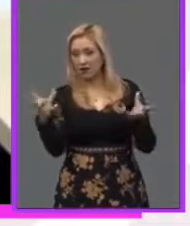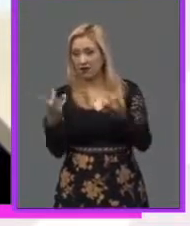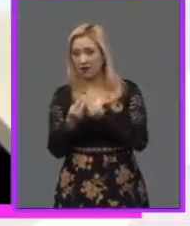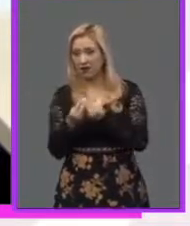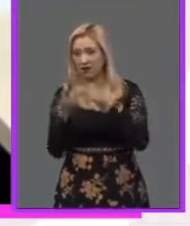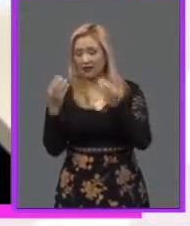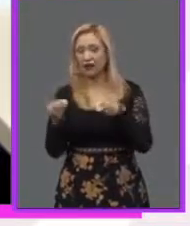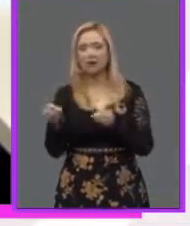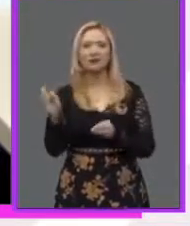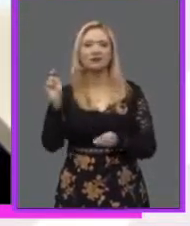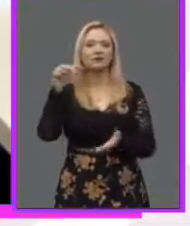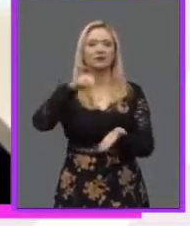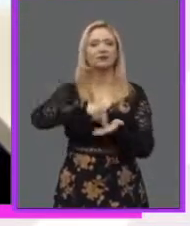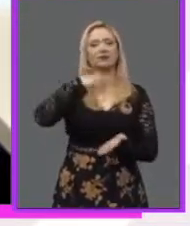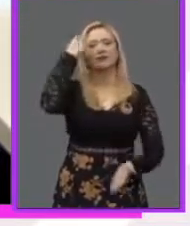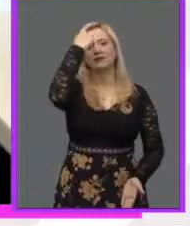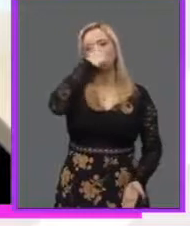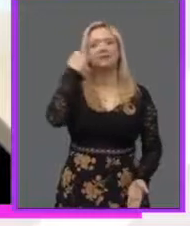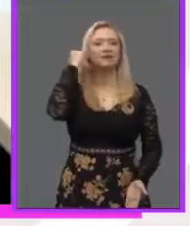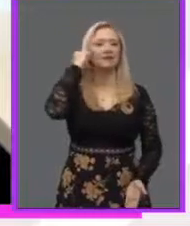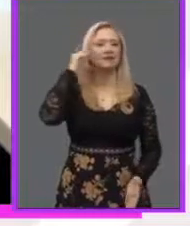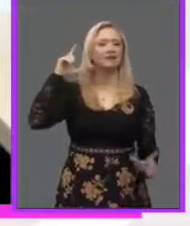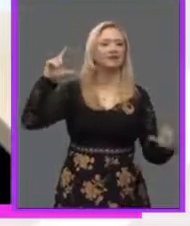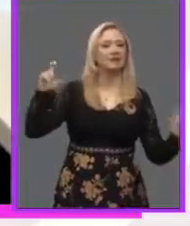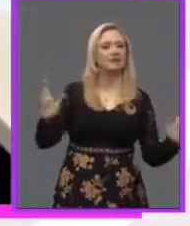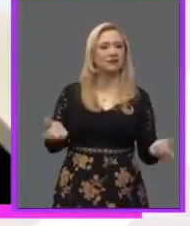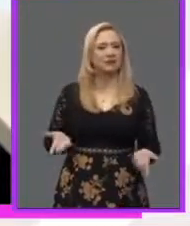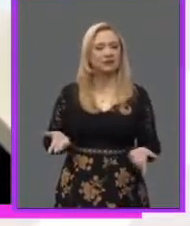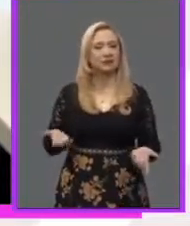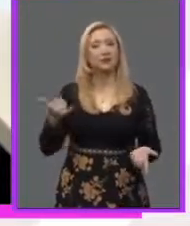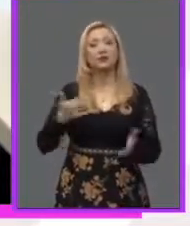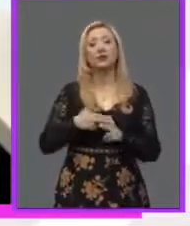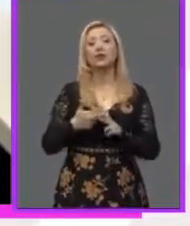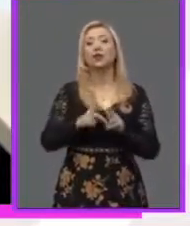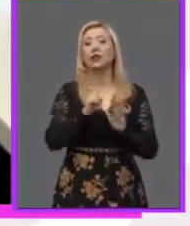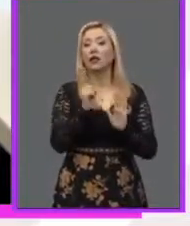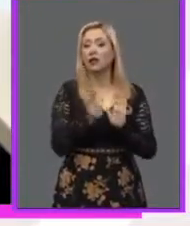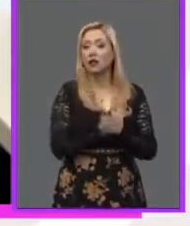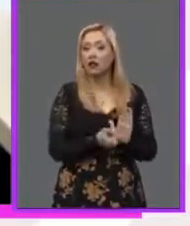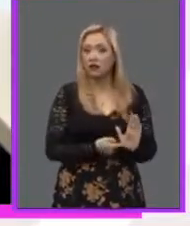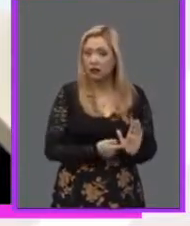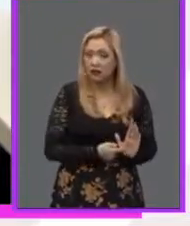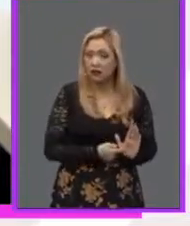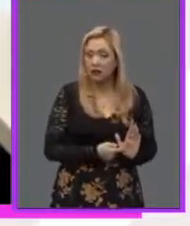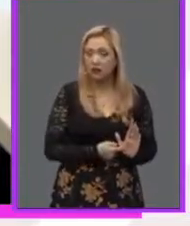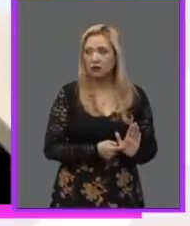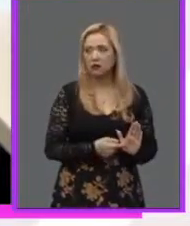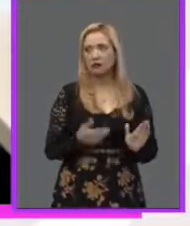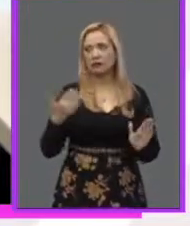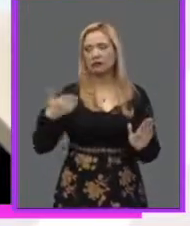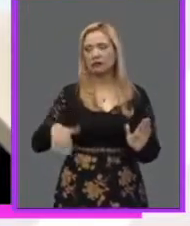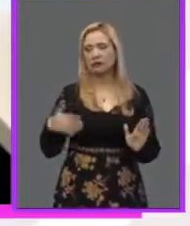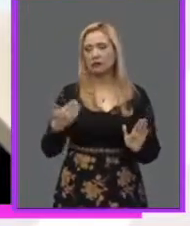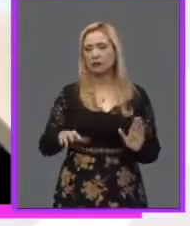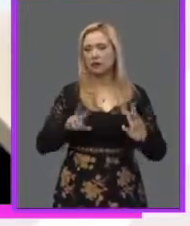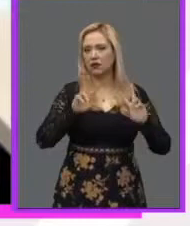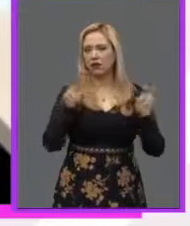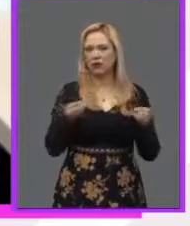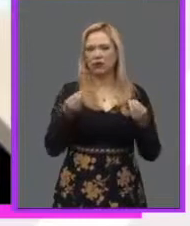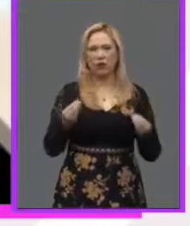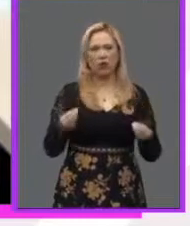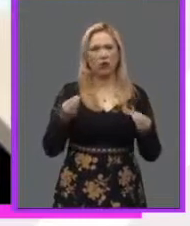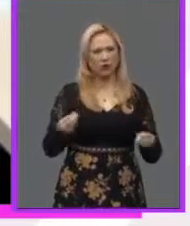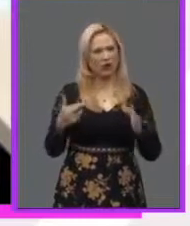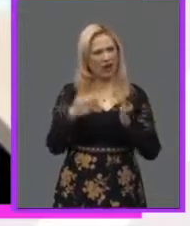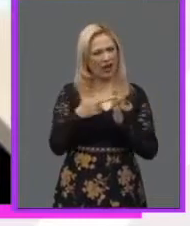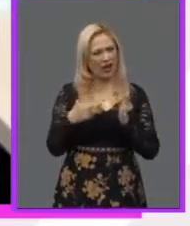bastante ilustrativo, pero lo podemos ver también incluso en cuestiones jurídicas, ¿no? Que es, por ejemplo, el tema de muchas